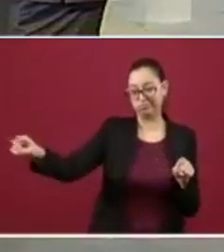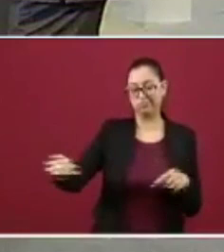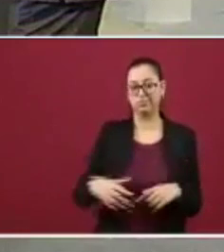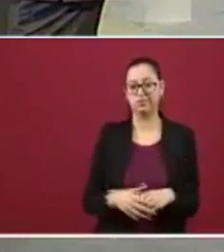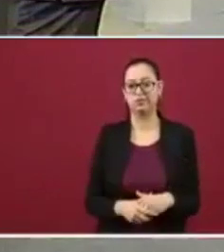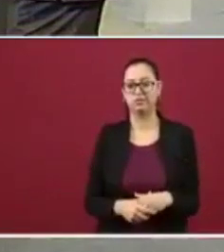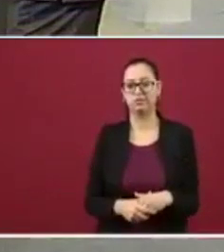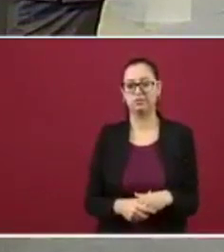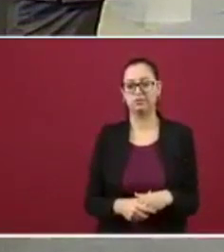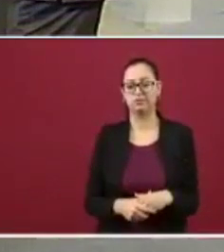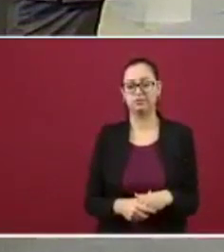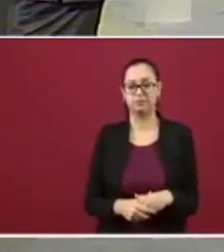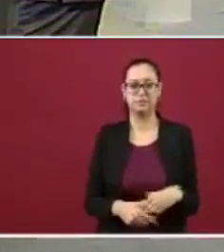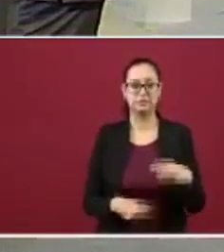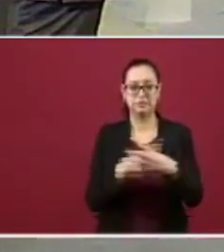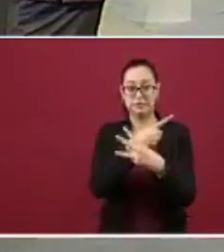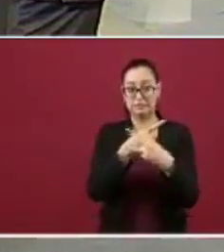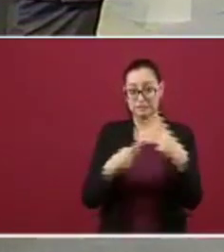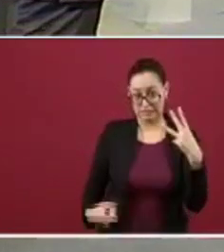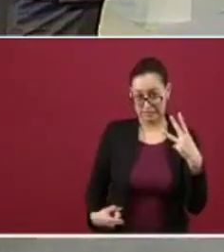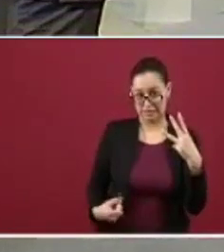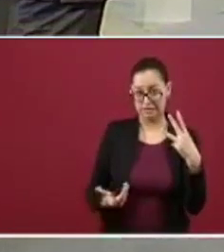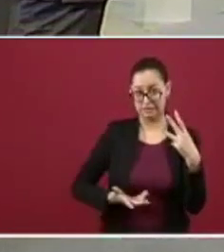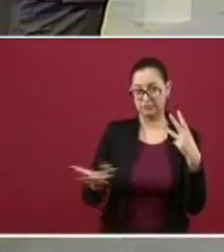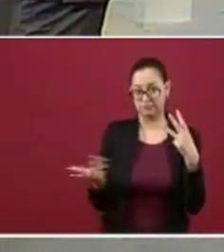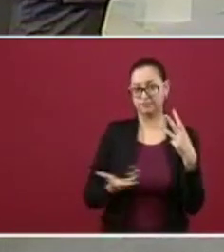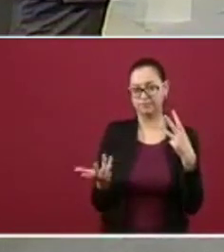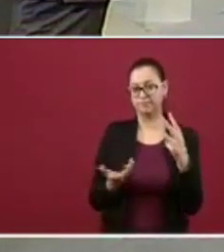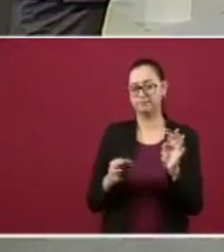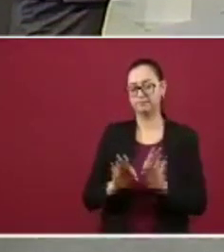Son tres acciones importantes.